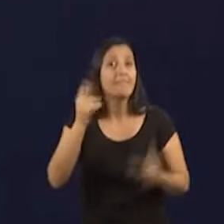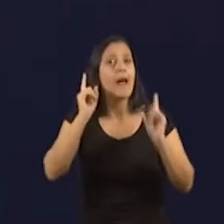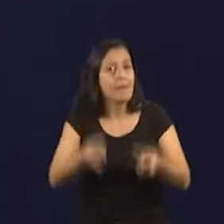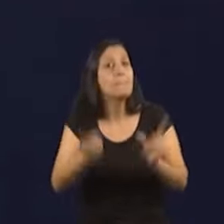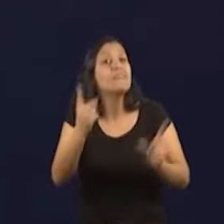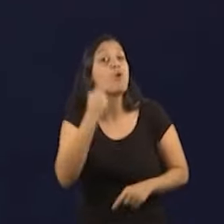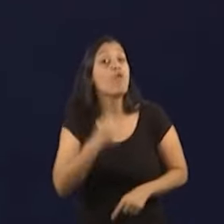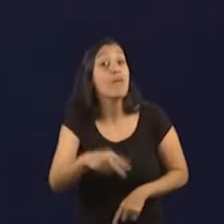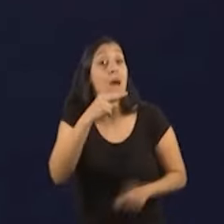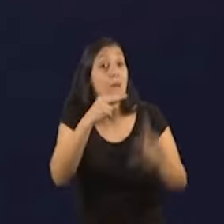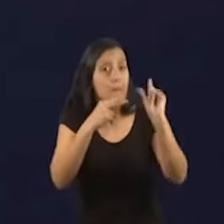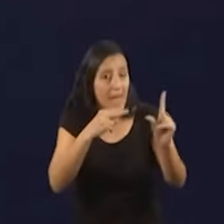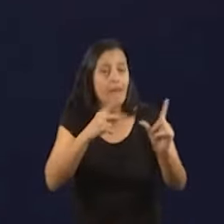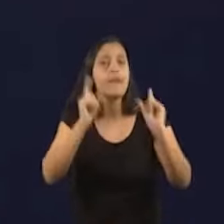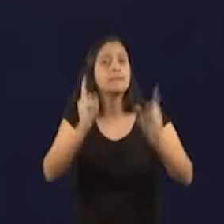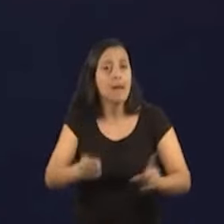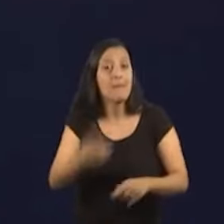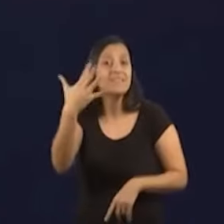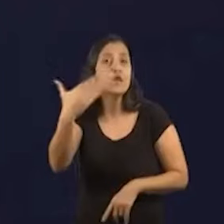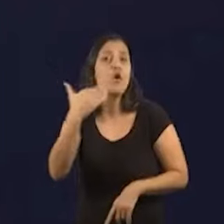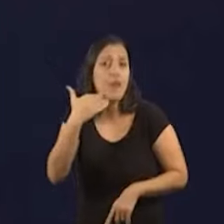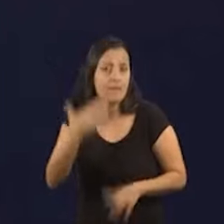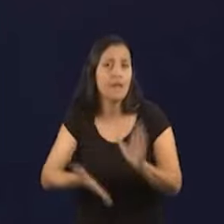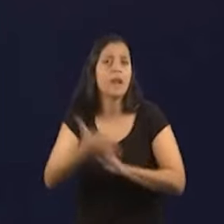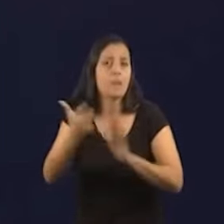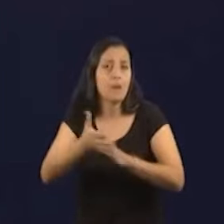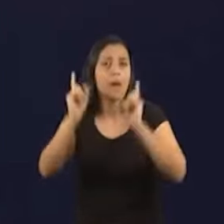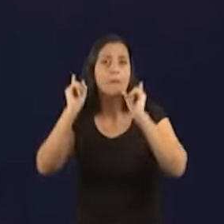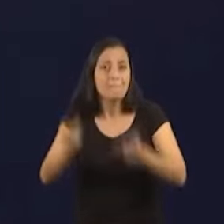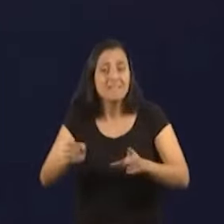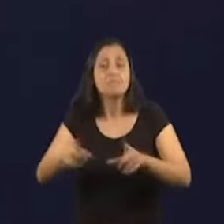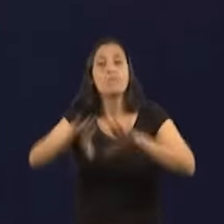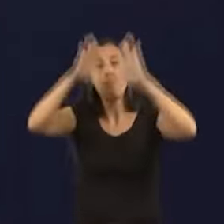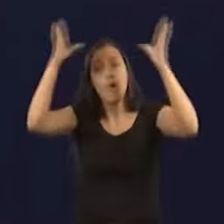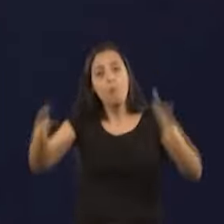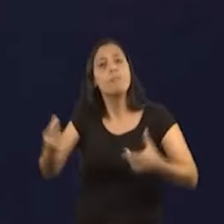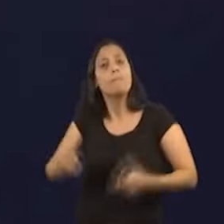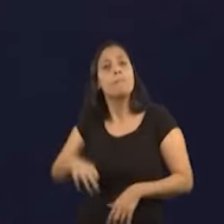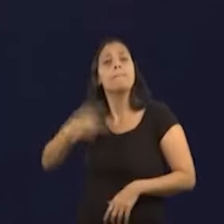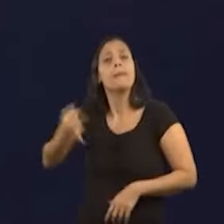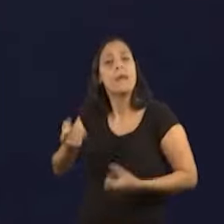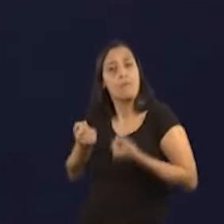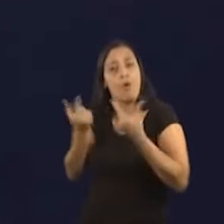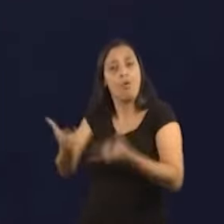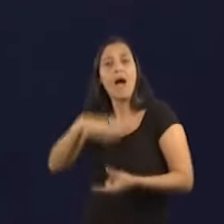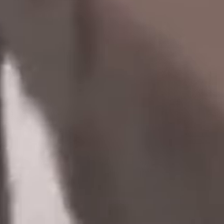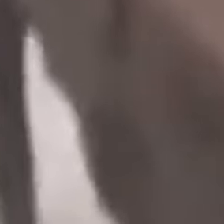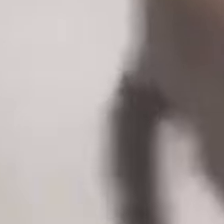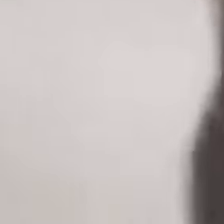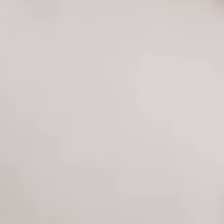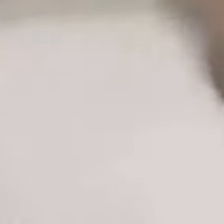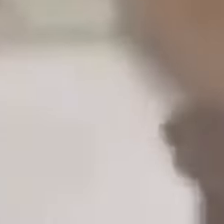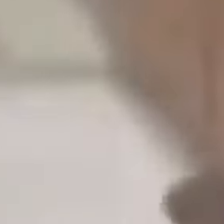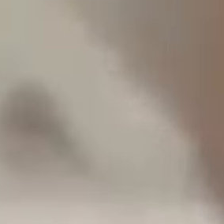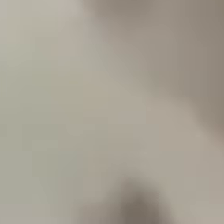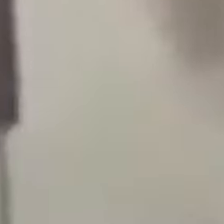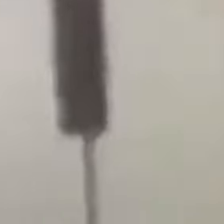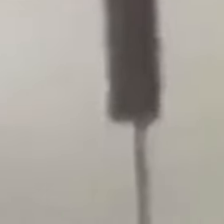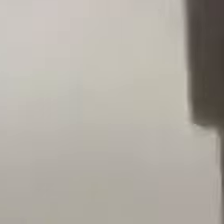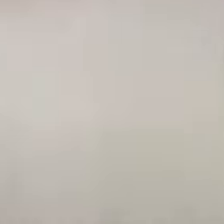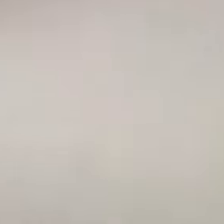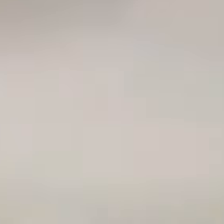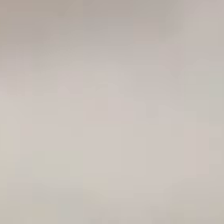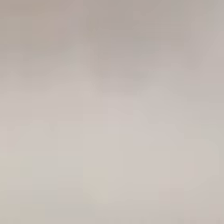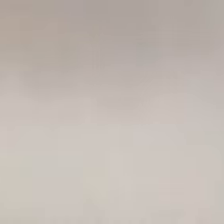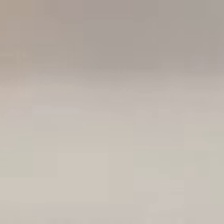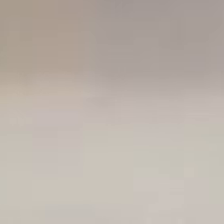preguntado por cómo se produjo la entrada en territorio argentino de los acusados en Brasil adorni aseguró que El Ejecutivo no ha averiguado Cómo